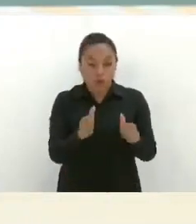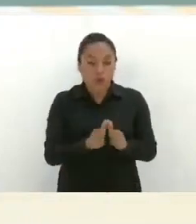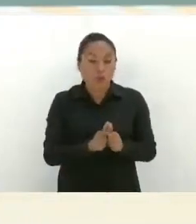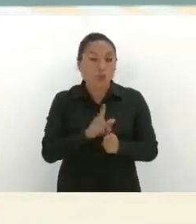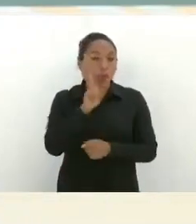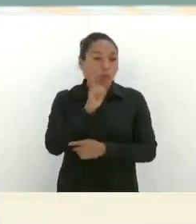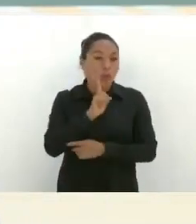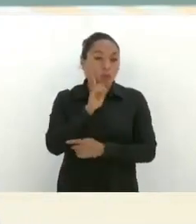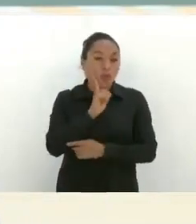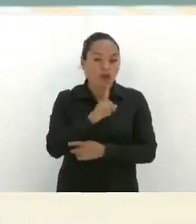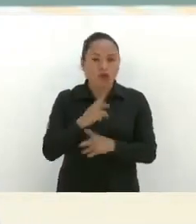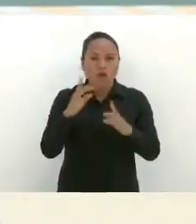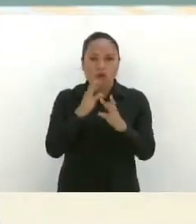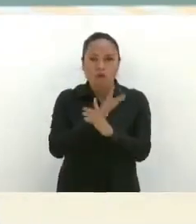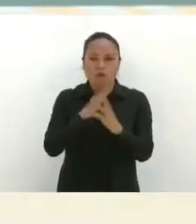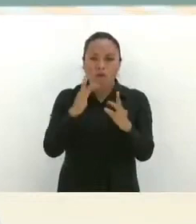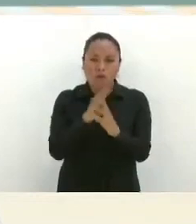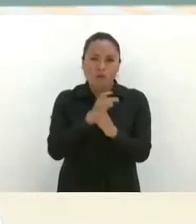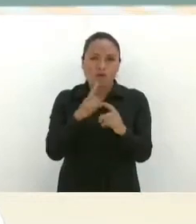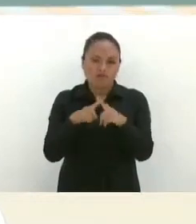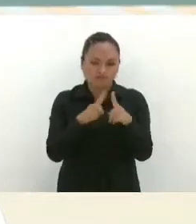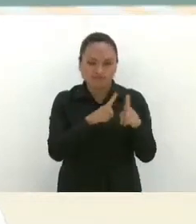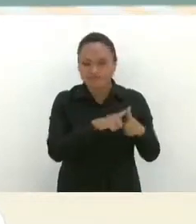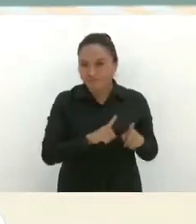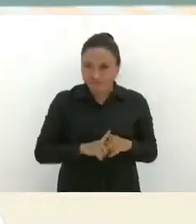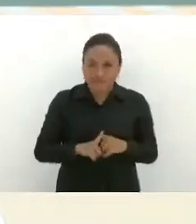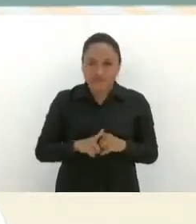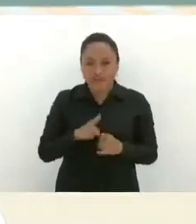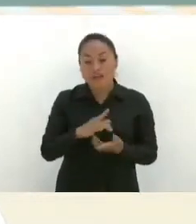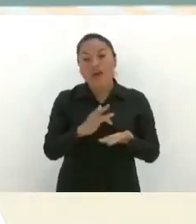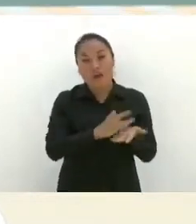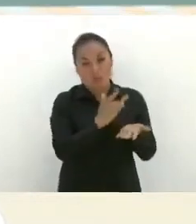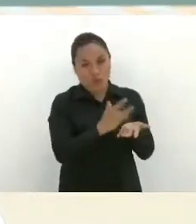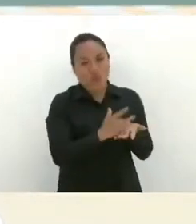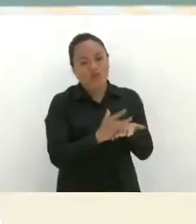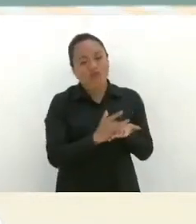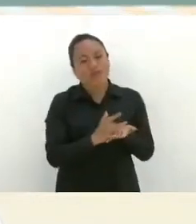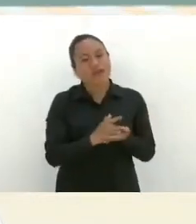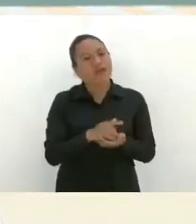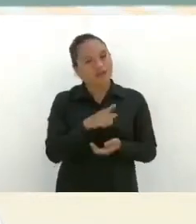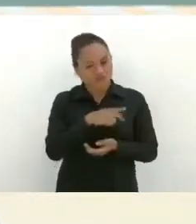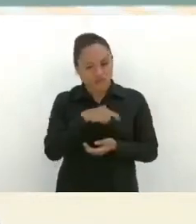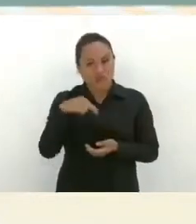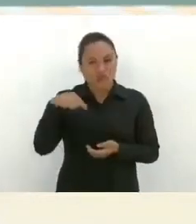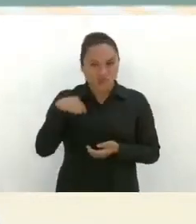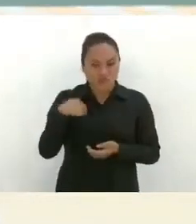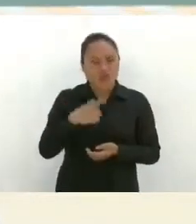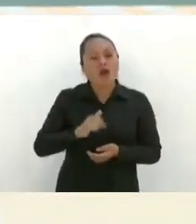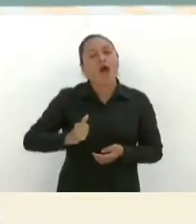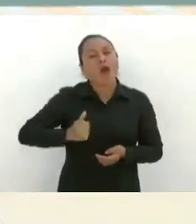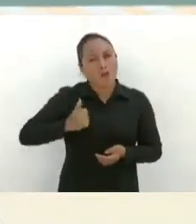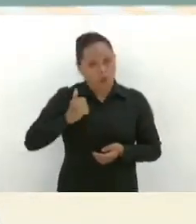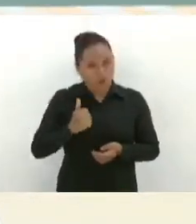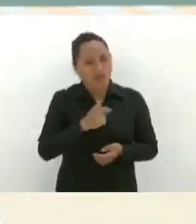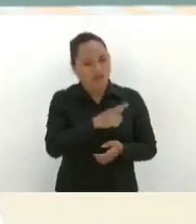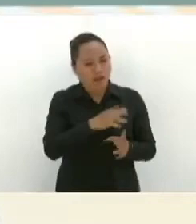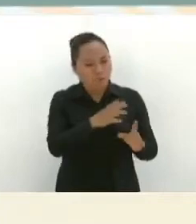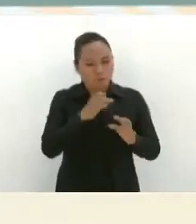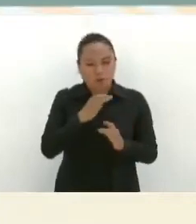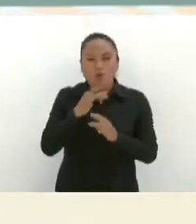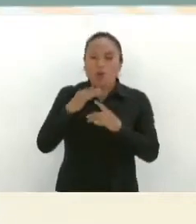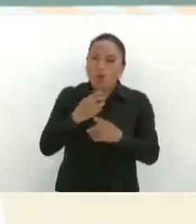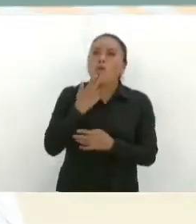Viento Florido Hemos tenido Este apoyo Lo cual Vamos a tratar de Aprovechar al máximo Estos